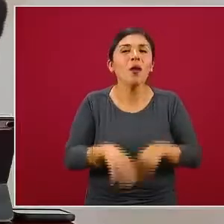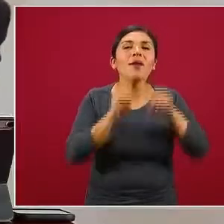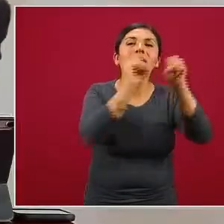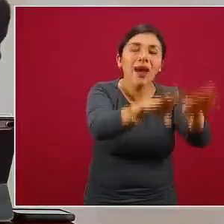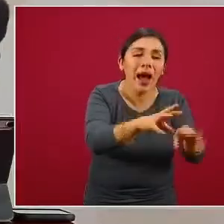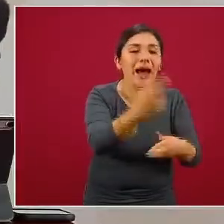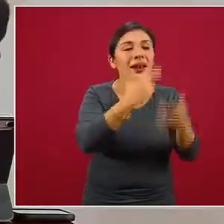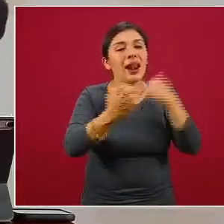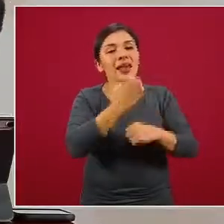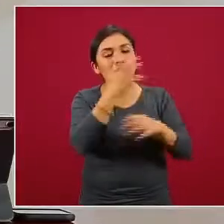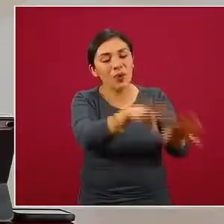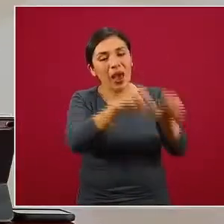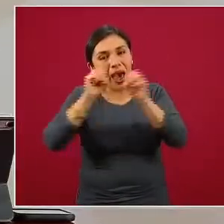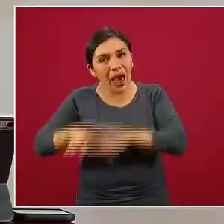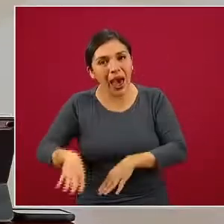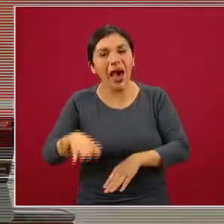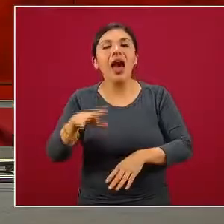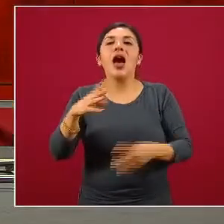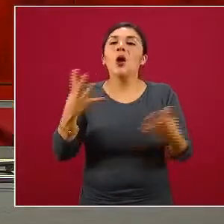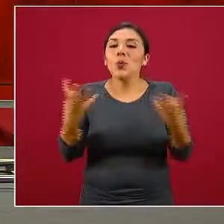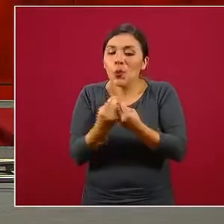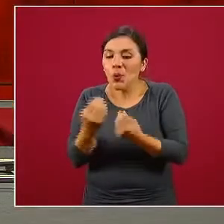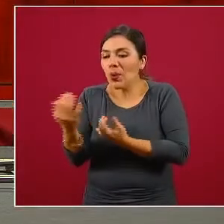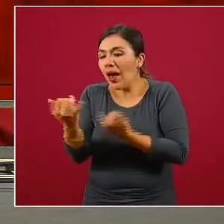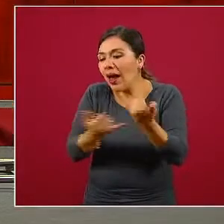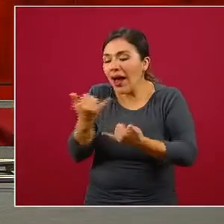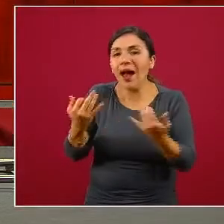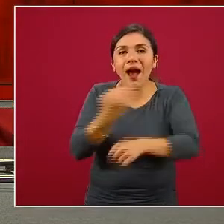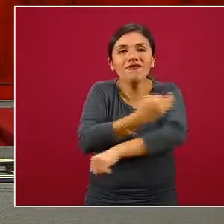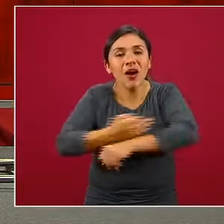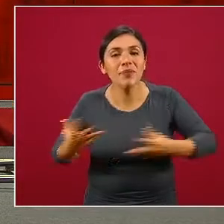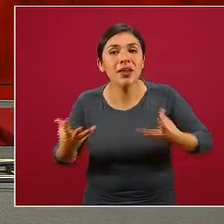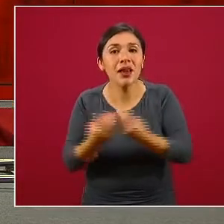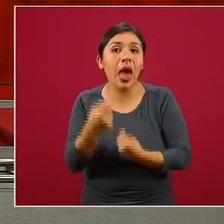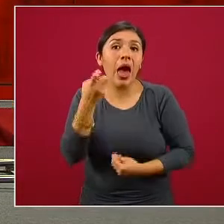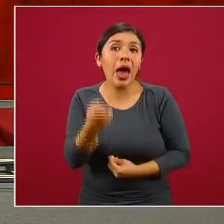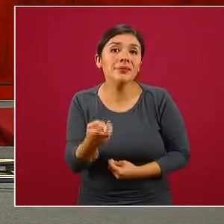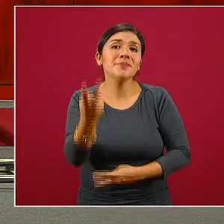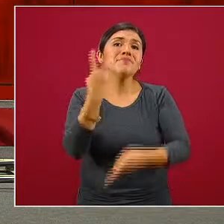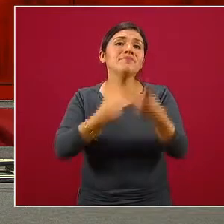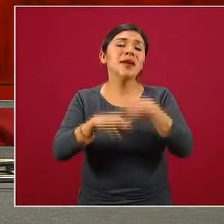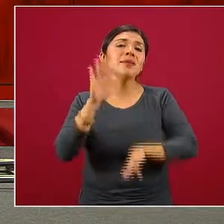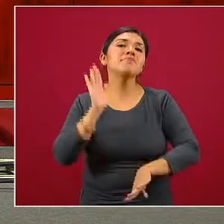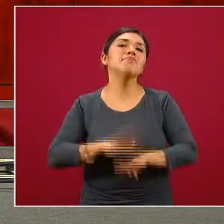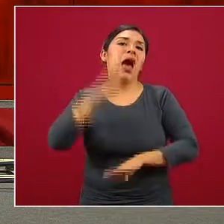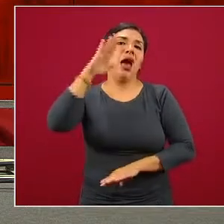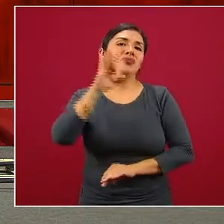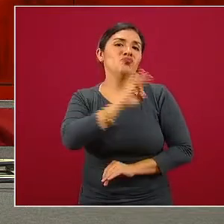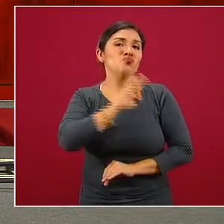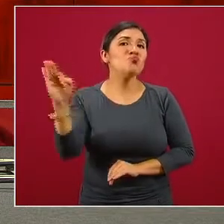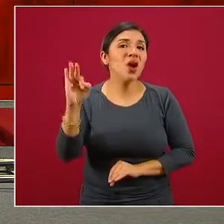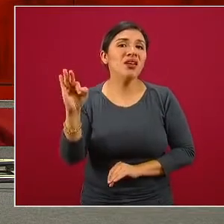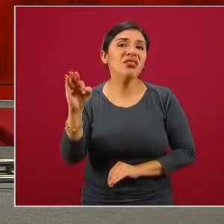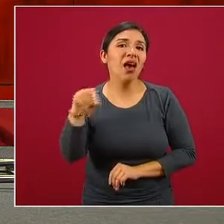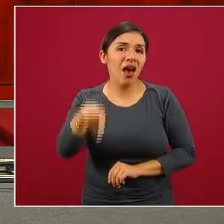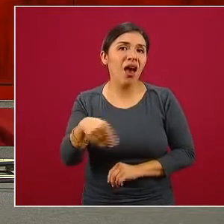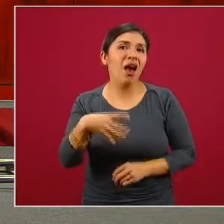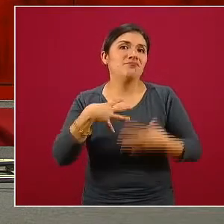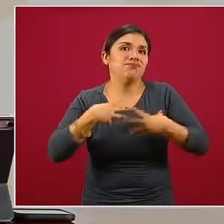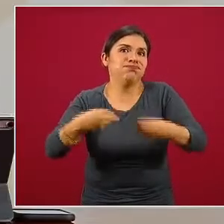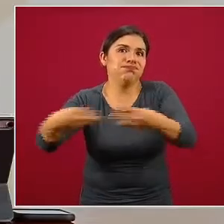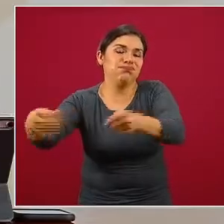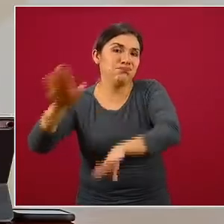luego regresen y luego convivan, implica una gran tasa de encuentros que potencialmente pueden ser